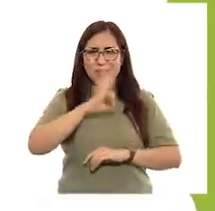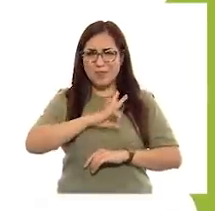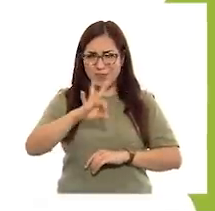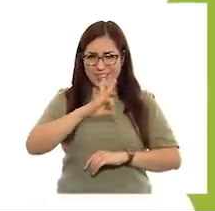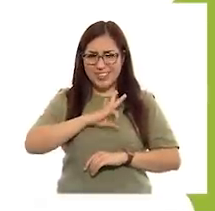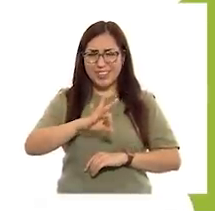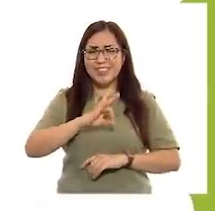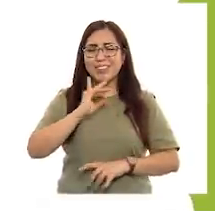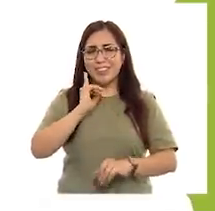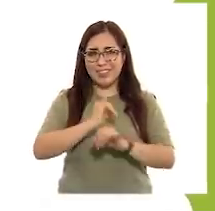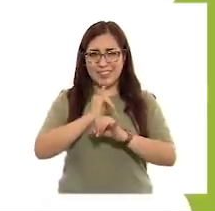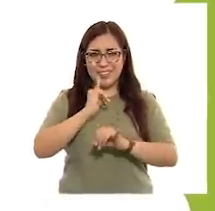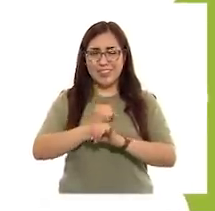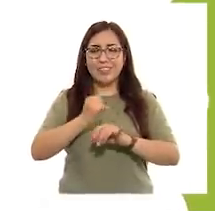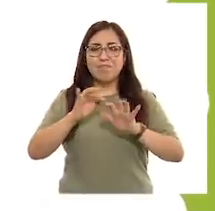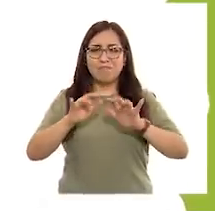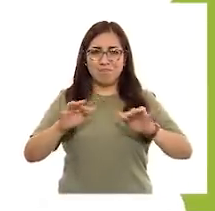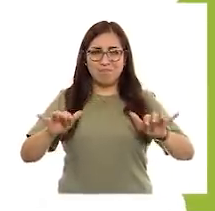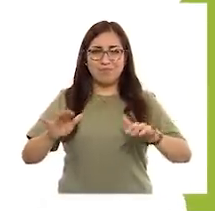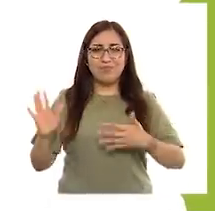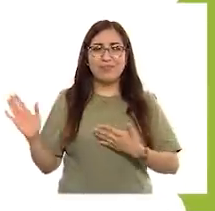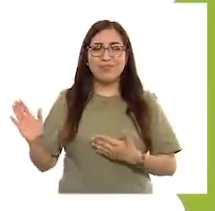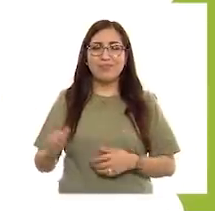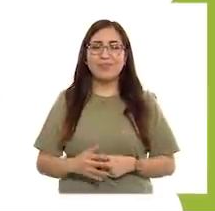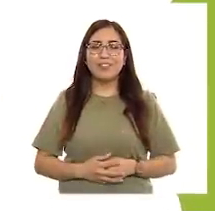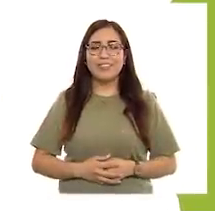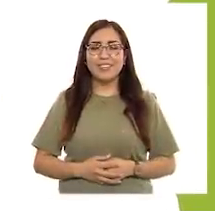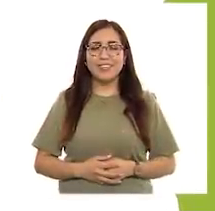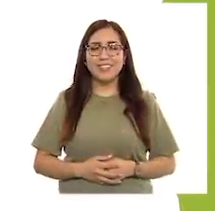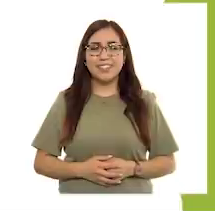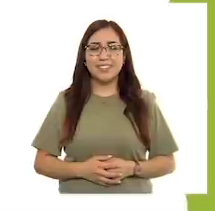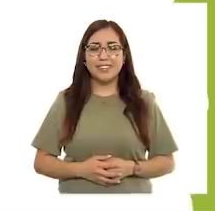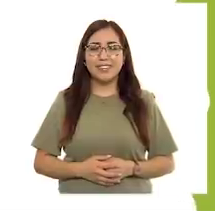Casa, los puedes encontrar en la siguiente liga: